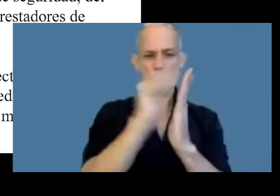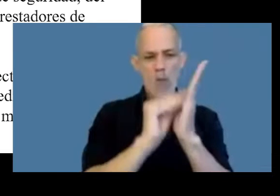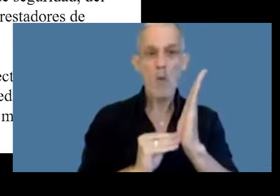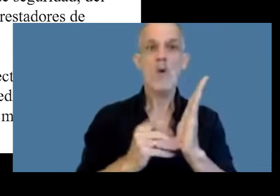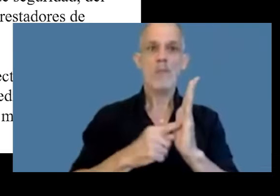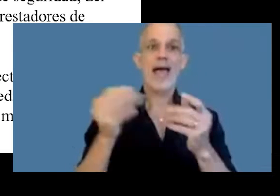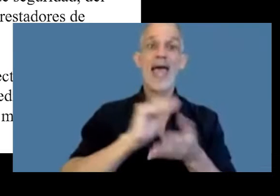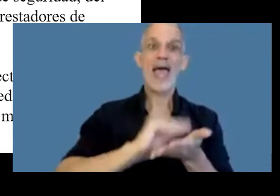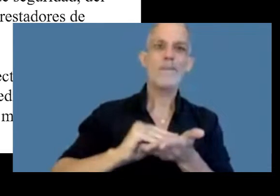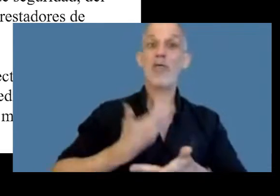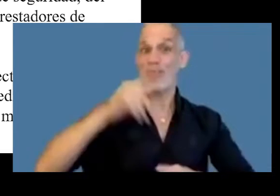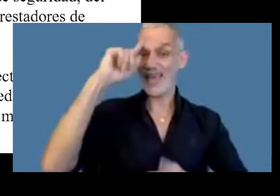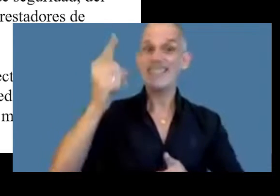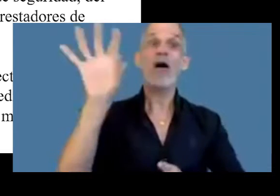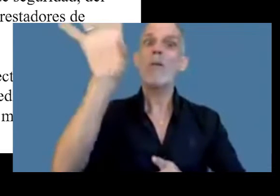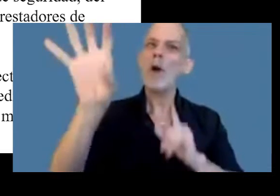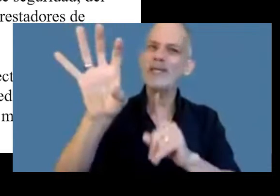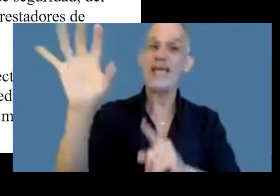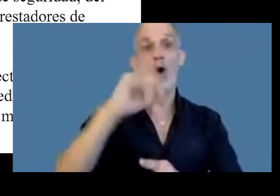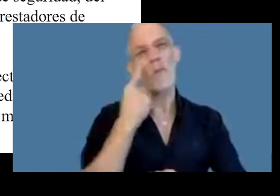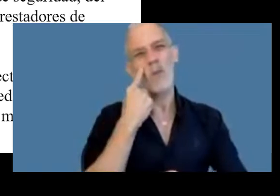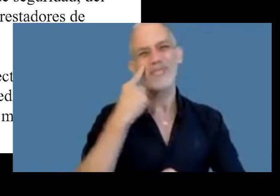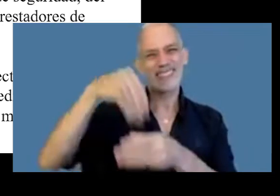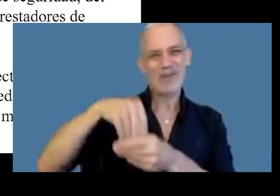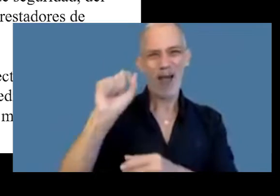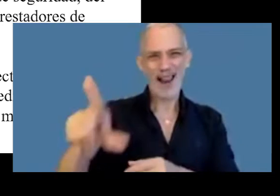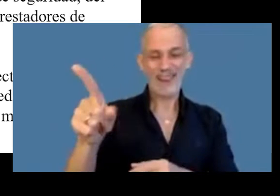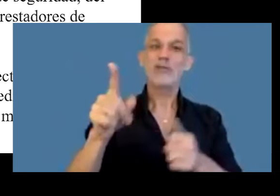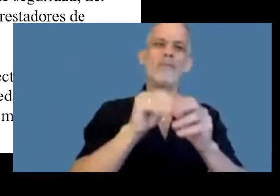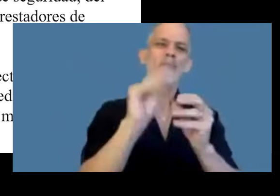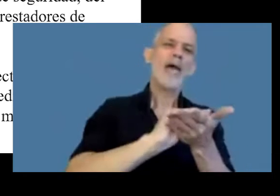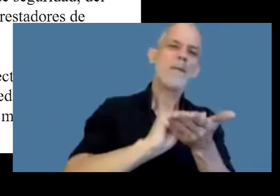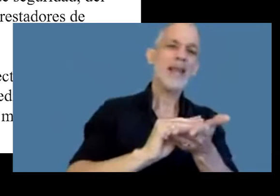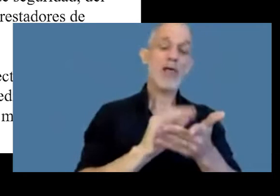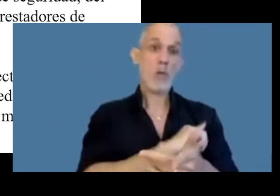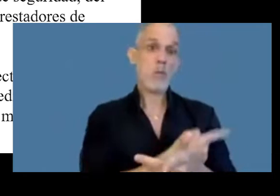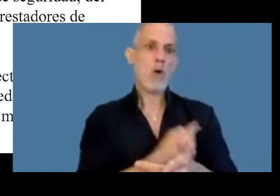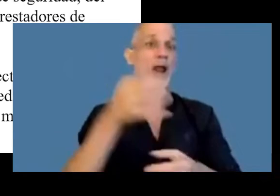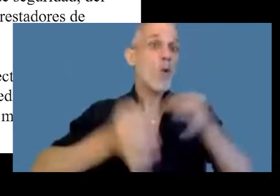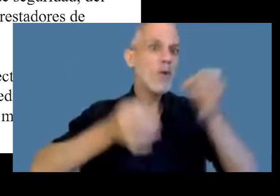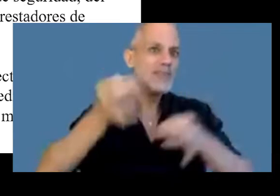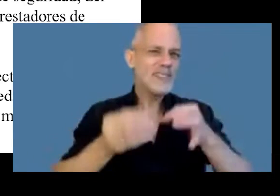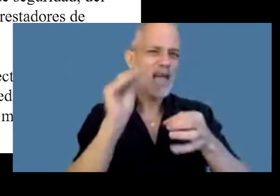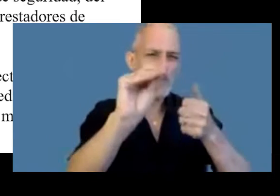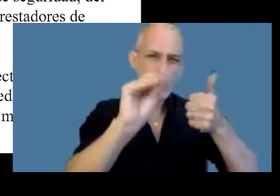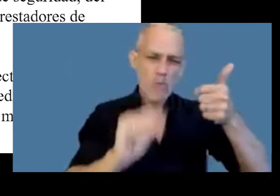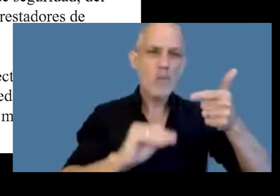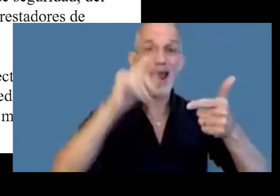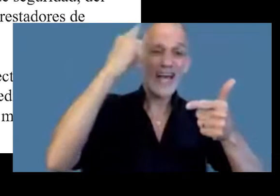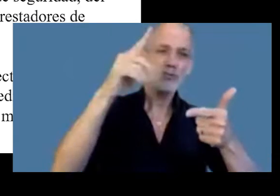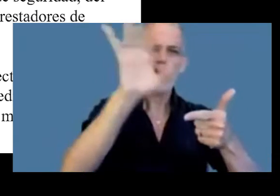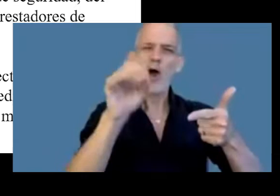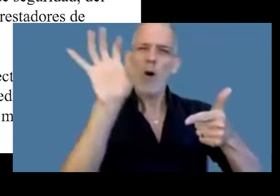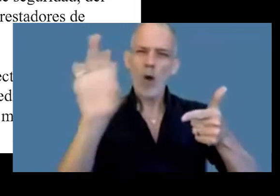del Estado provincial o municipal, empleados del Poder Judicial, nacional o